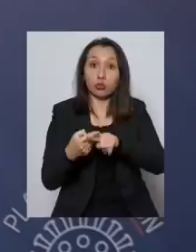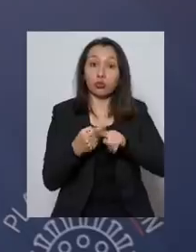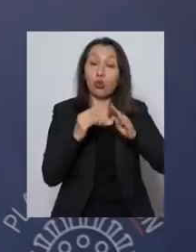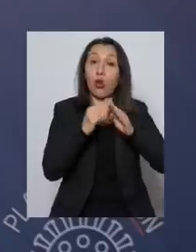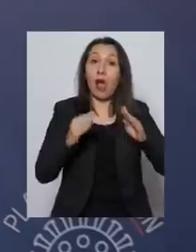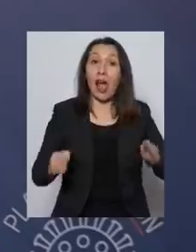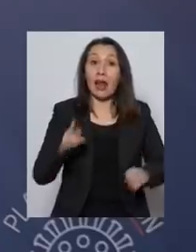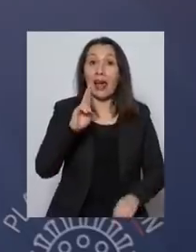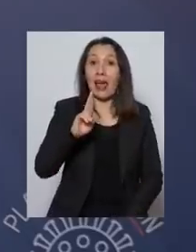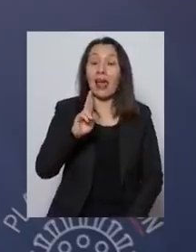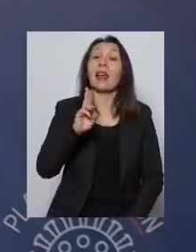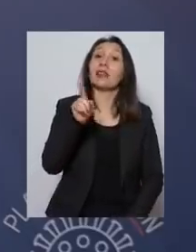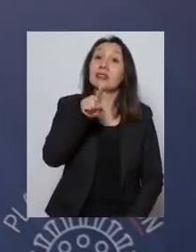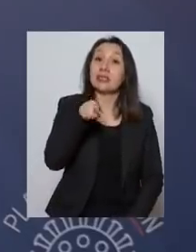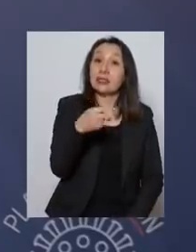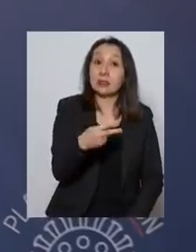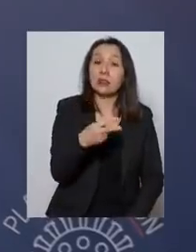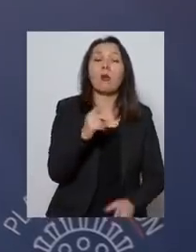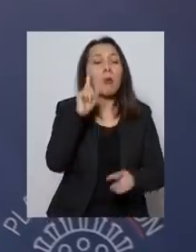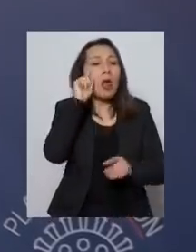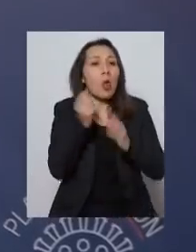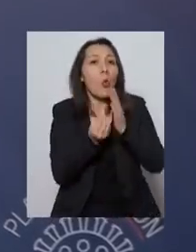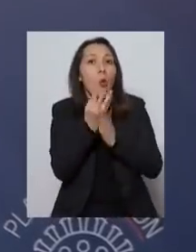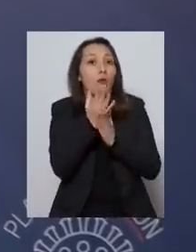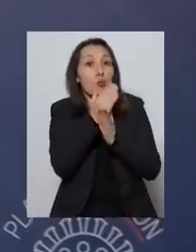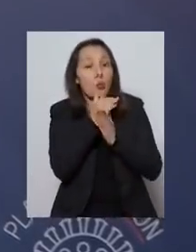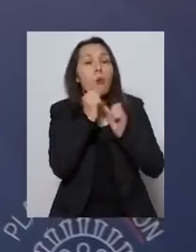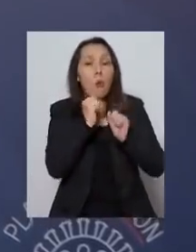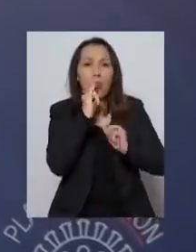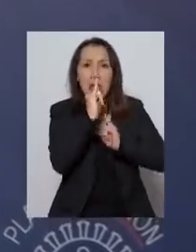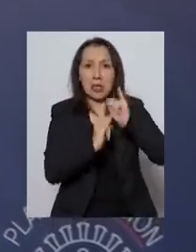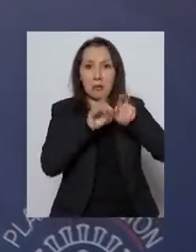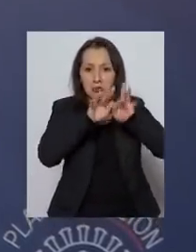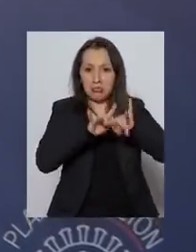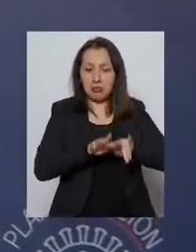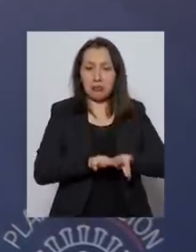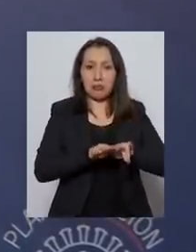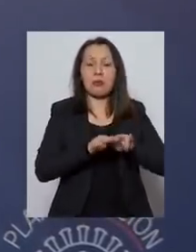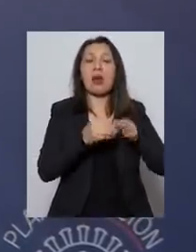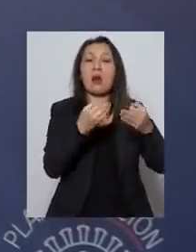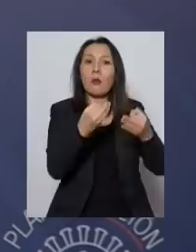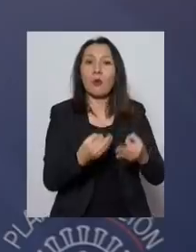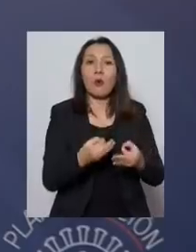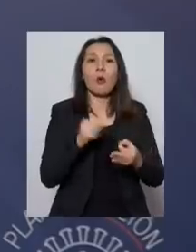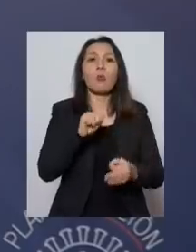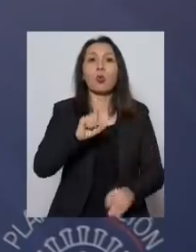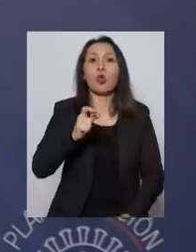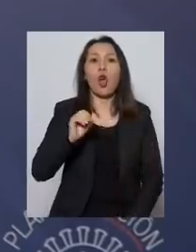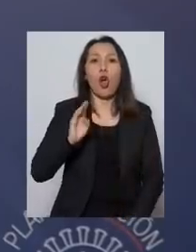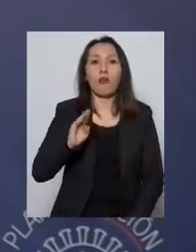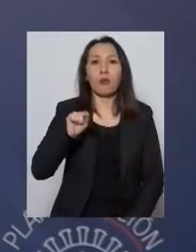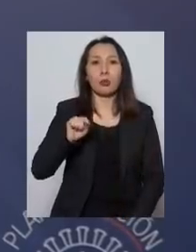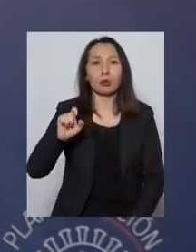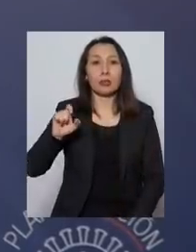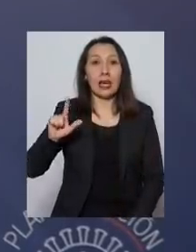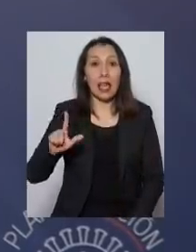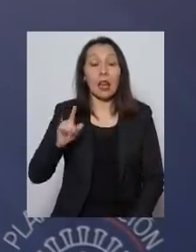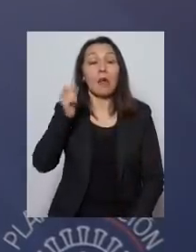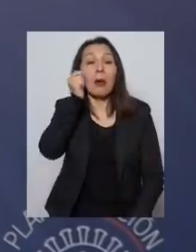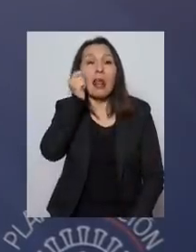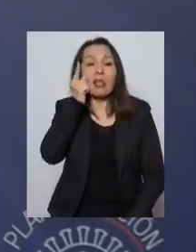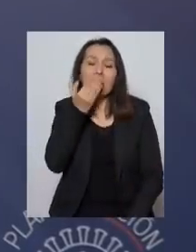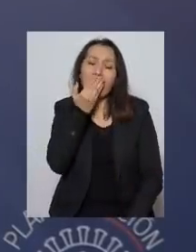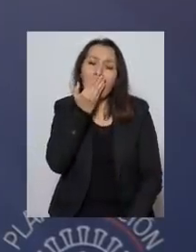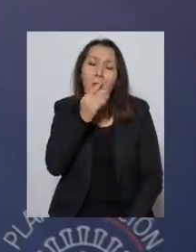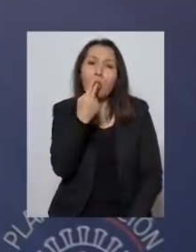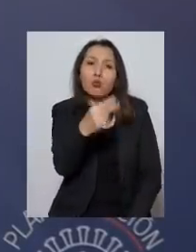actualice su información o cree su registro social de hogares por vía electrónica en registrosocial.gob.cl de manera que podamos saber